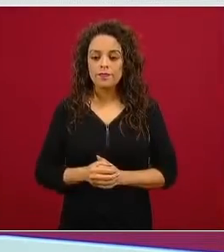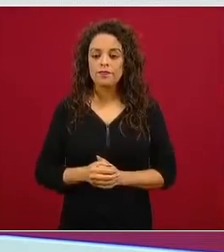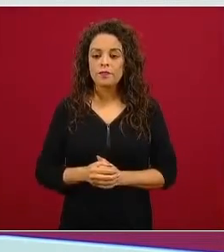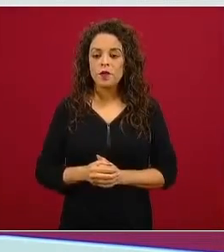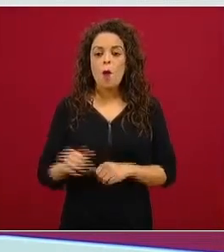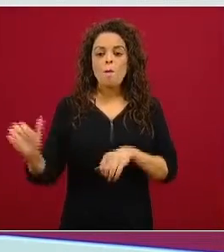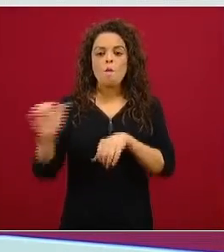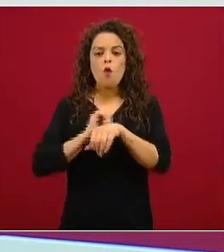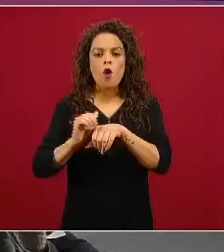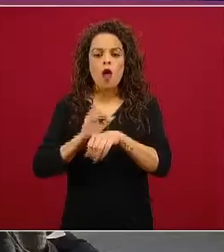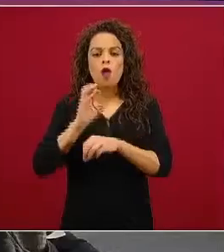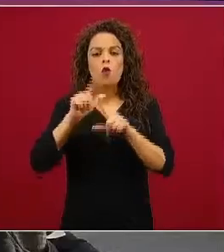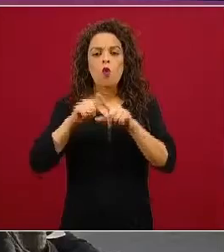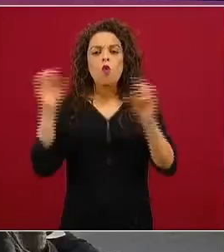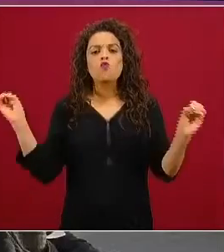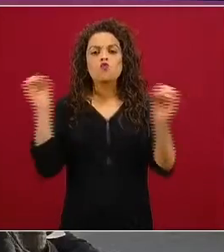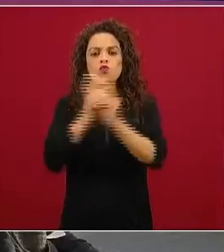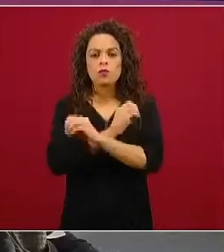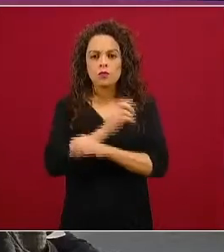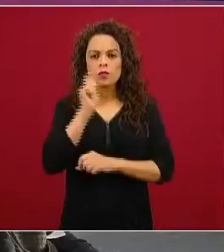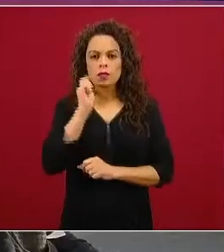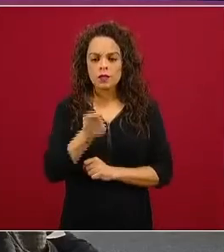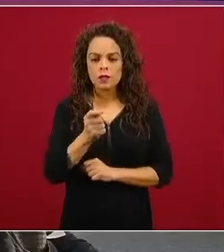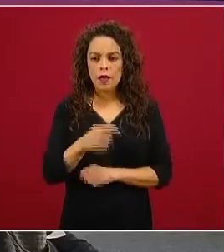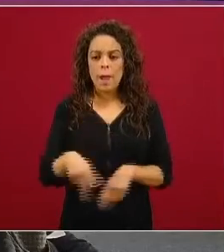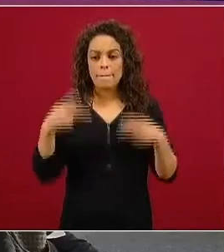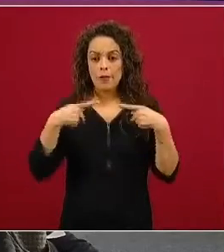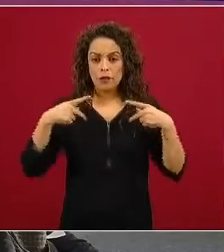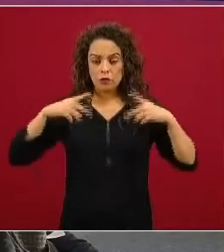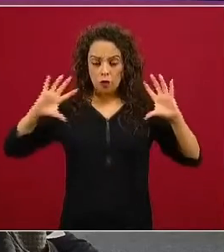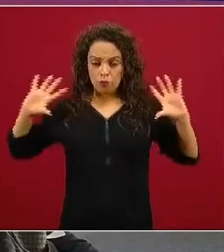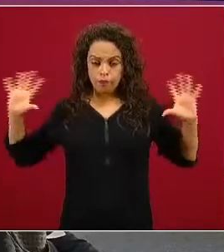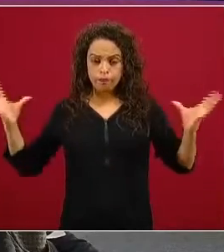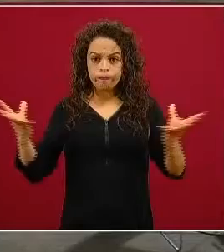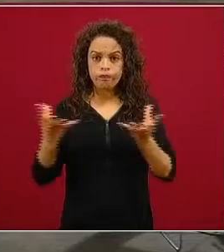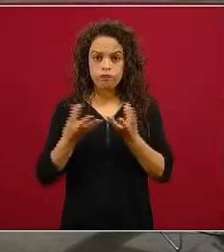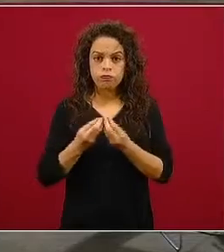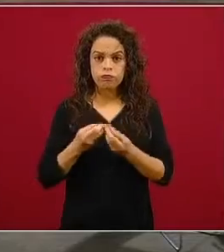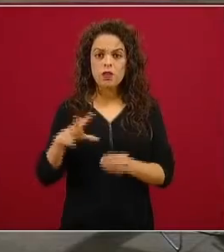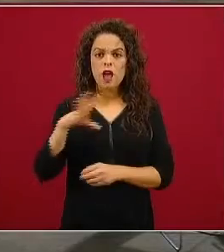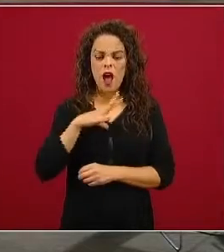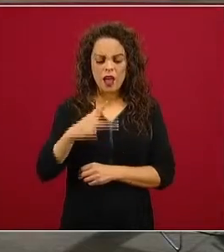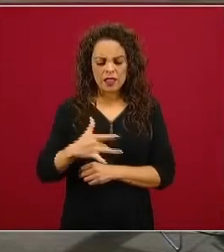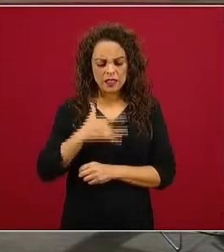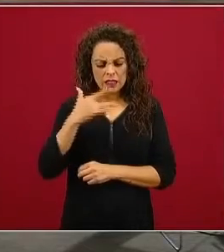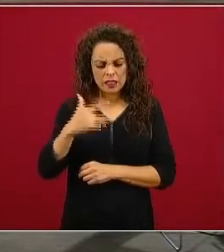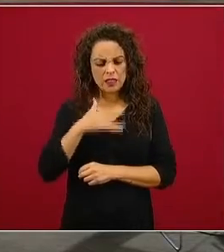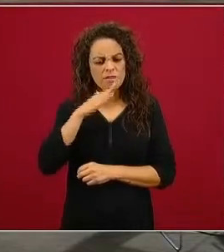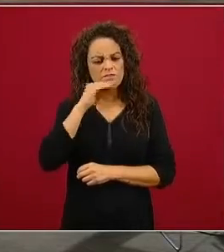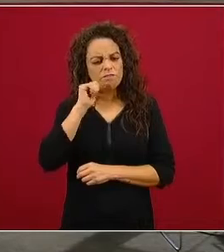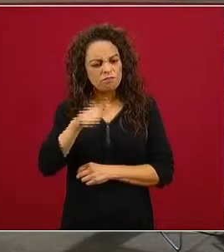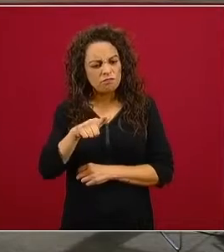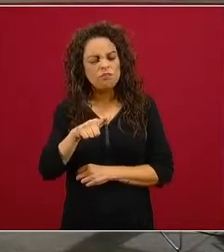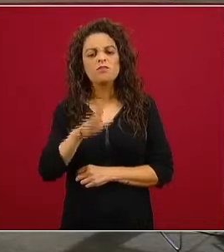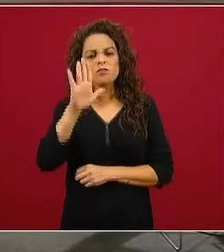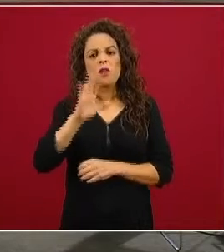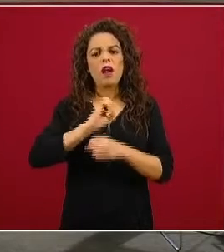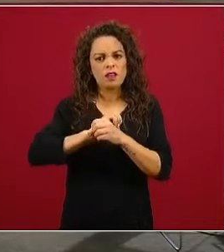gris, donde se muestran las sumas de casos confirmados a nivel nacional para cada una de las